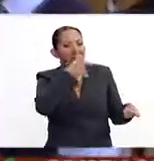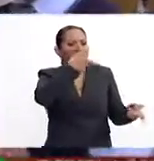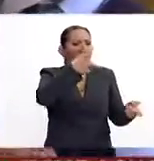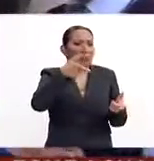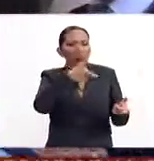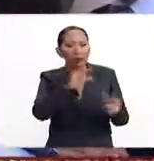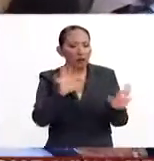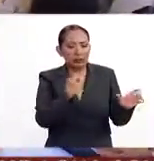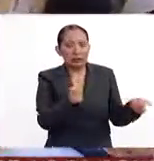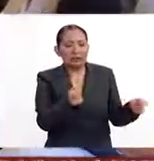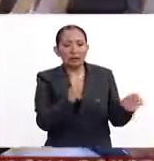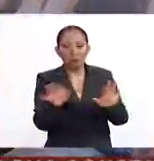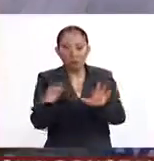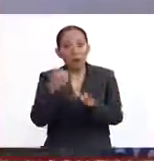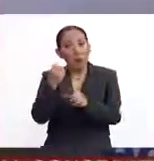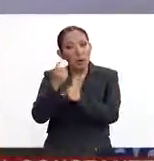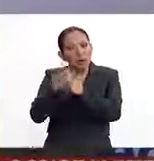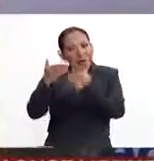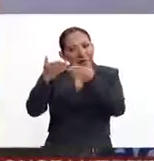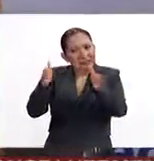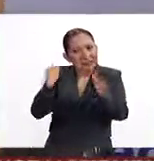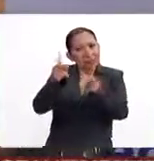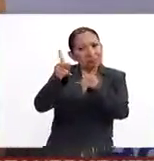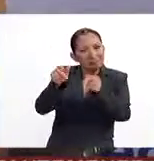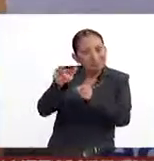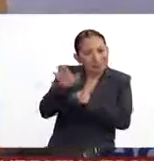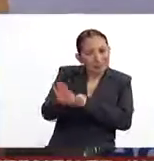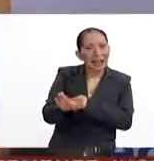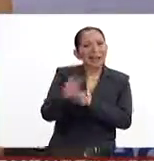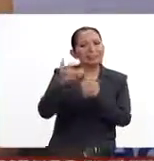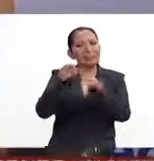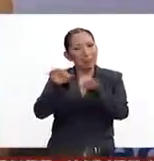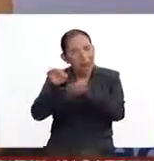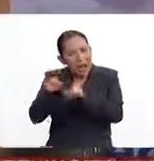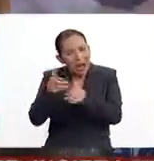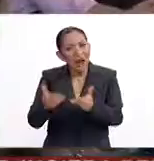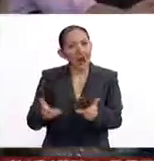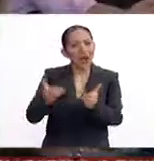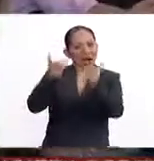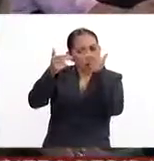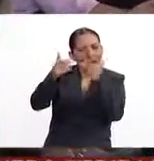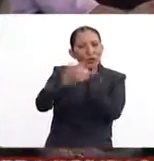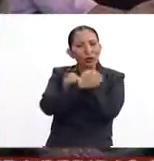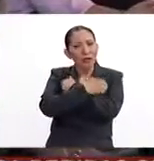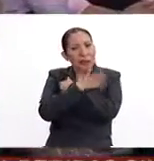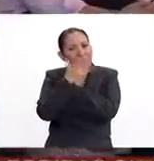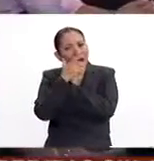violencia. Estamos hablando de oportunidades de empleo, de negocio,